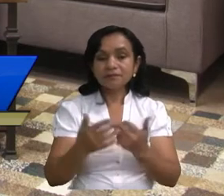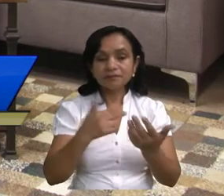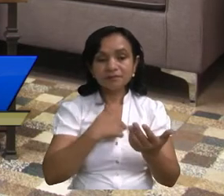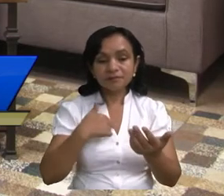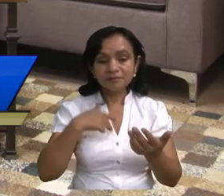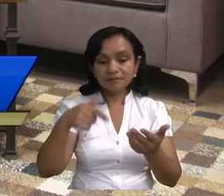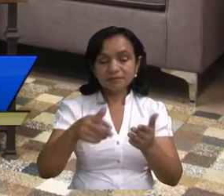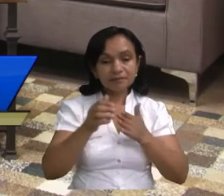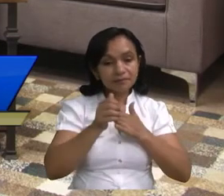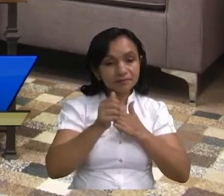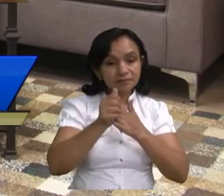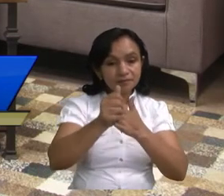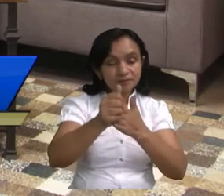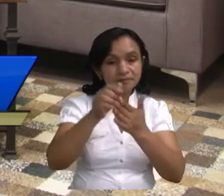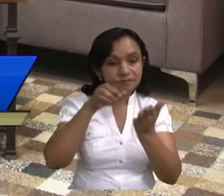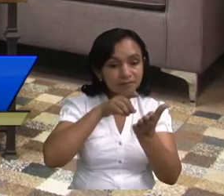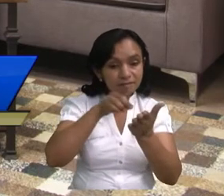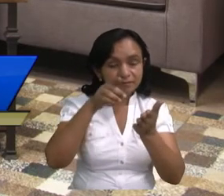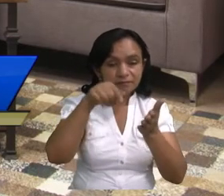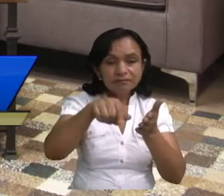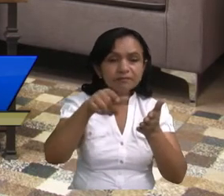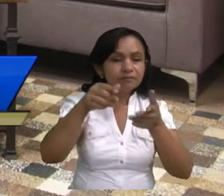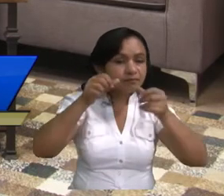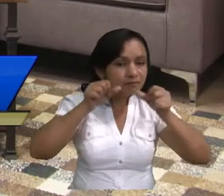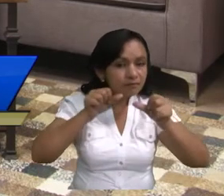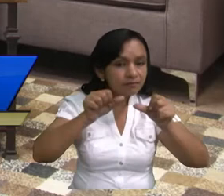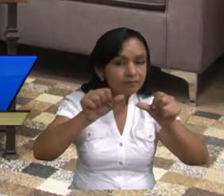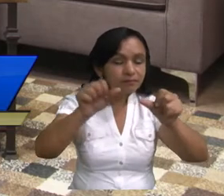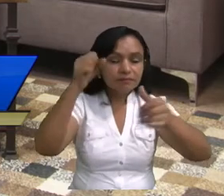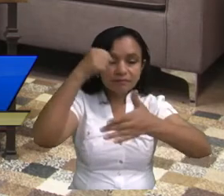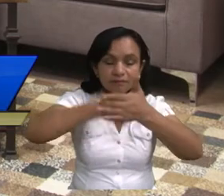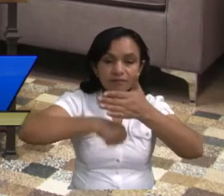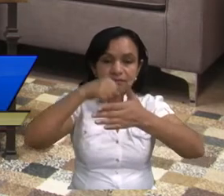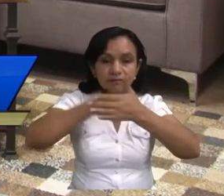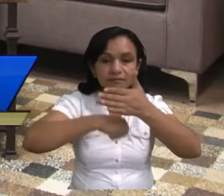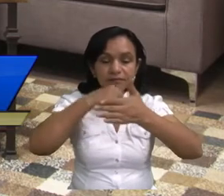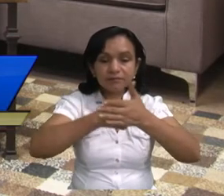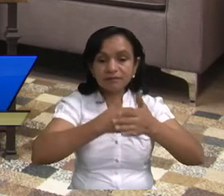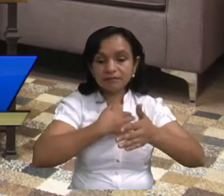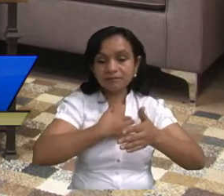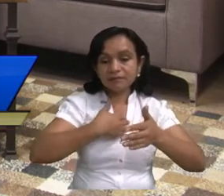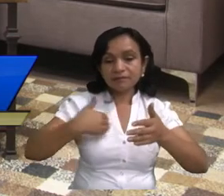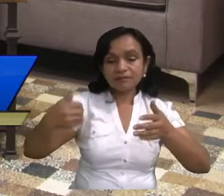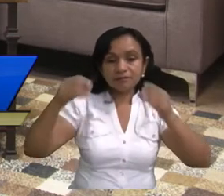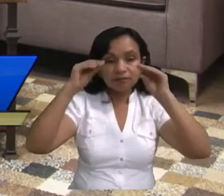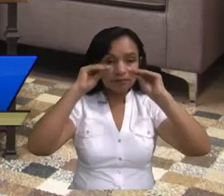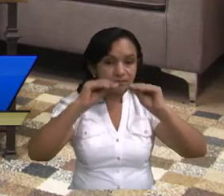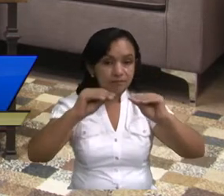esa línea de continuar con el fortalecimiento de la calidad, pero que